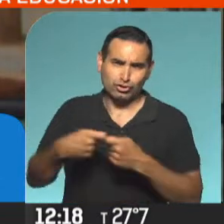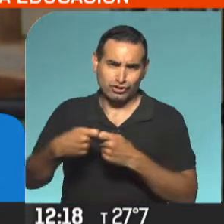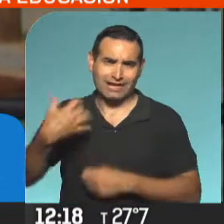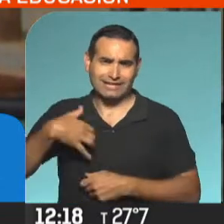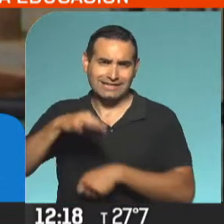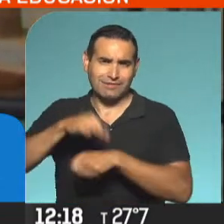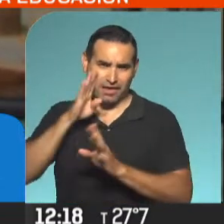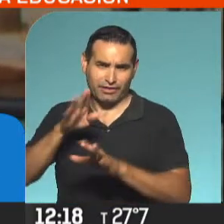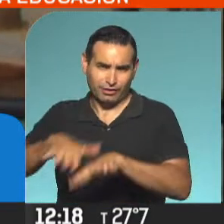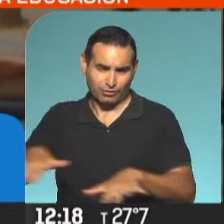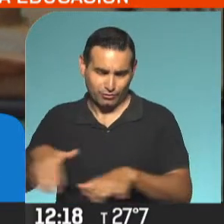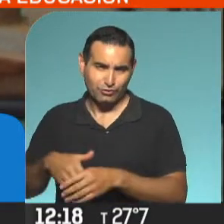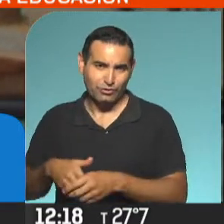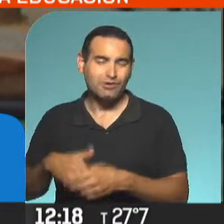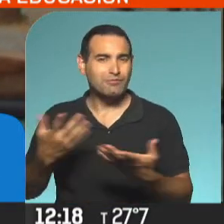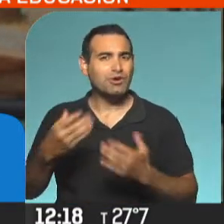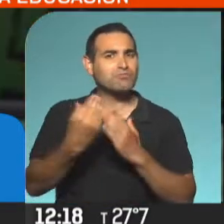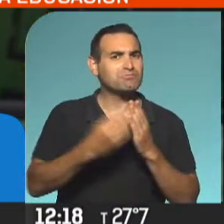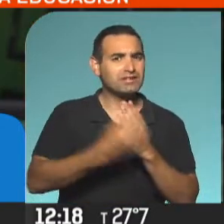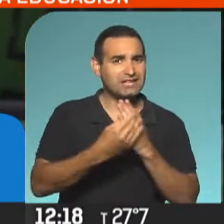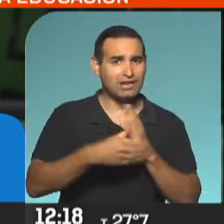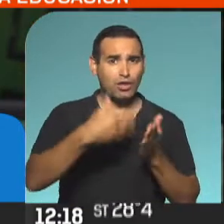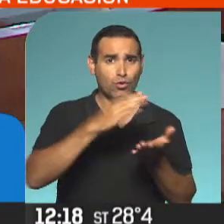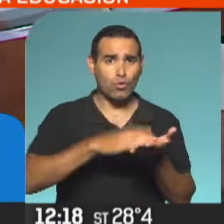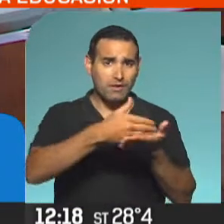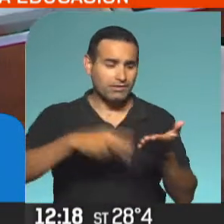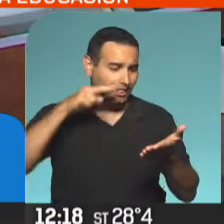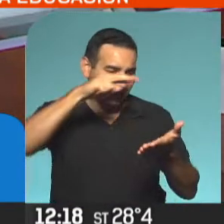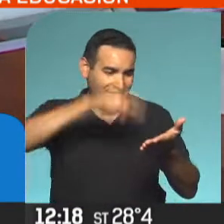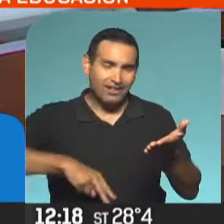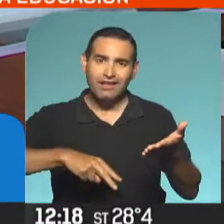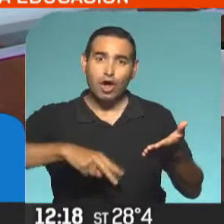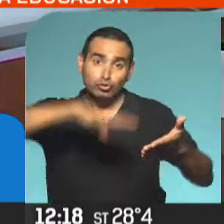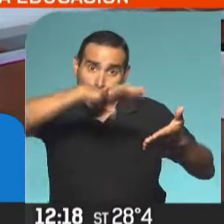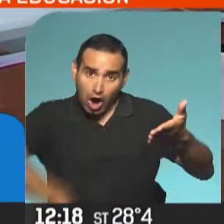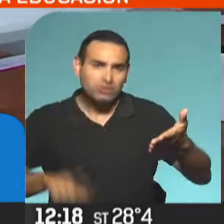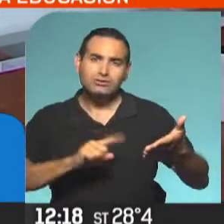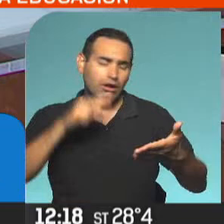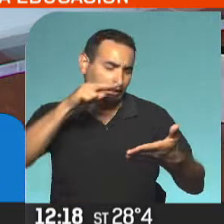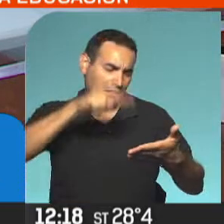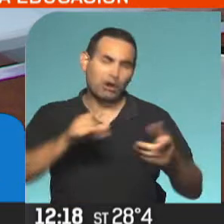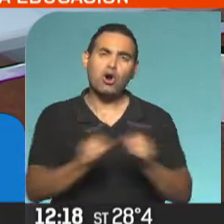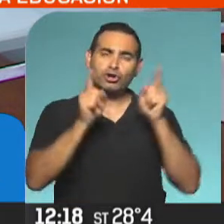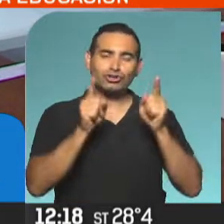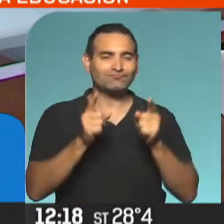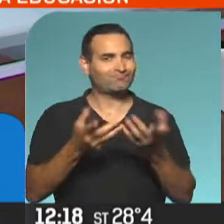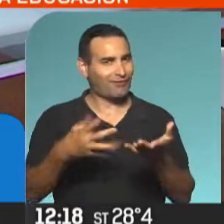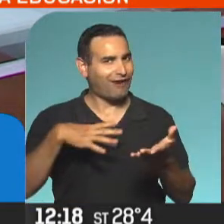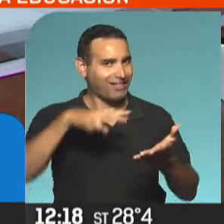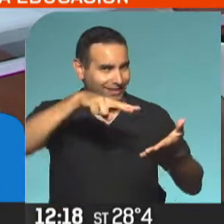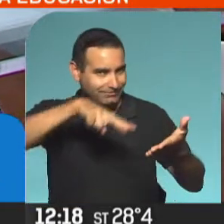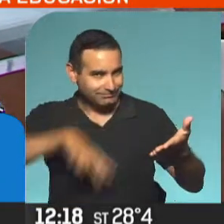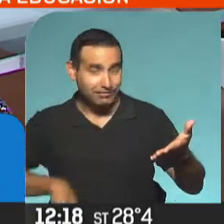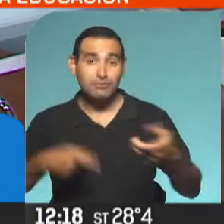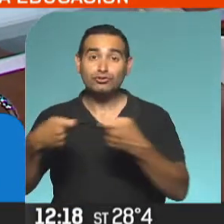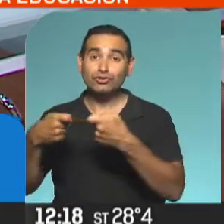Digo, pero la ministra leyó el documento por la mitad, ¿sí? Porque la Sociedad Argentina de Pediatría dice que es